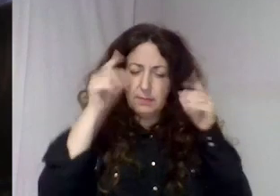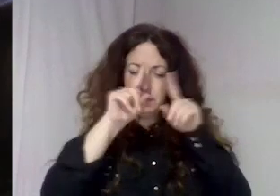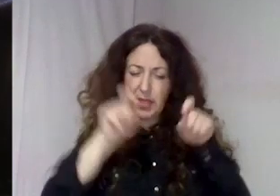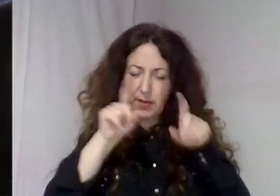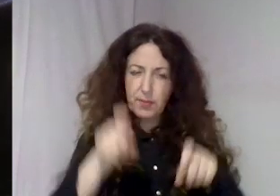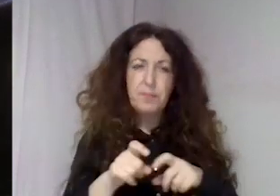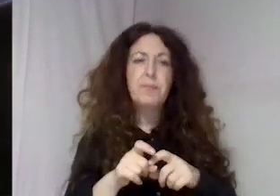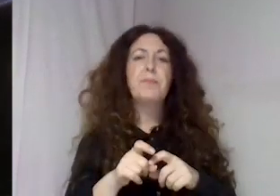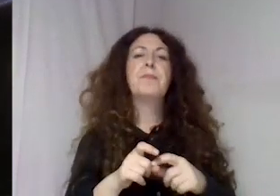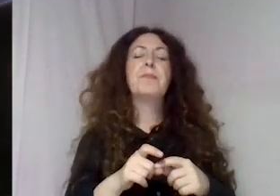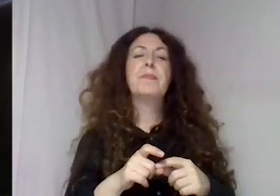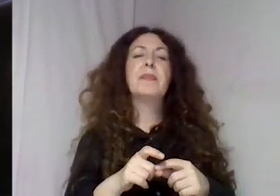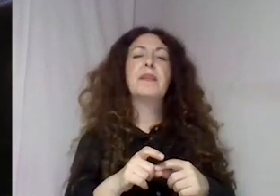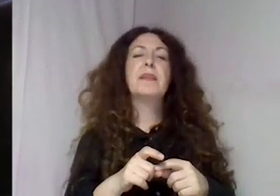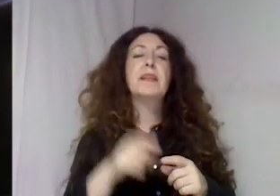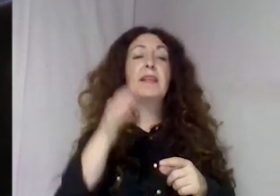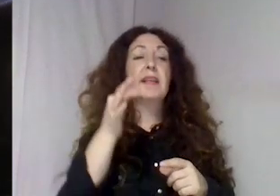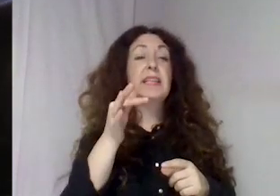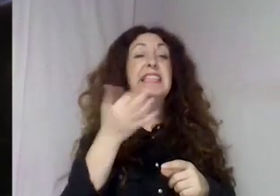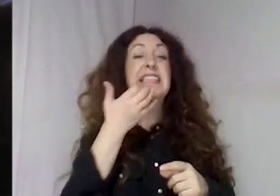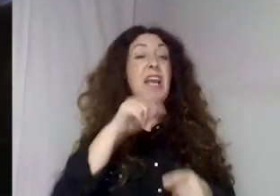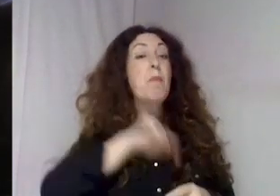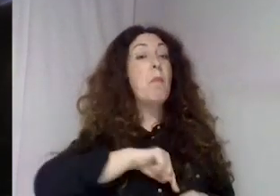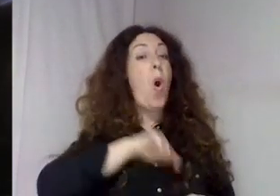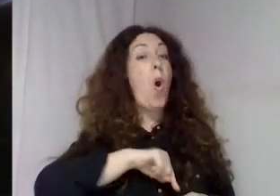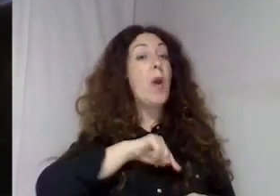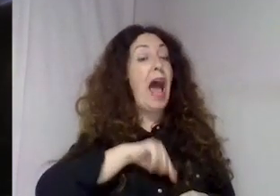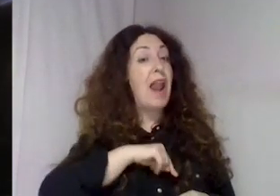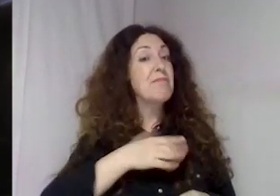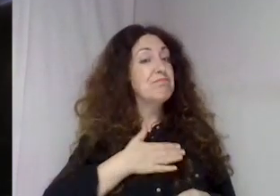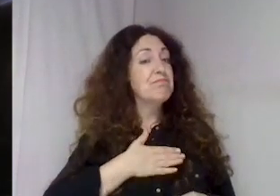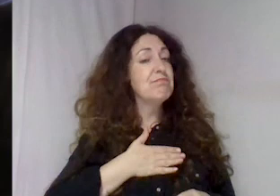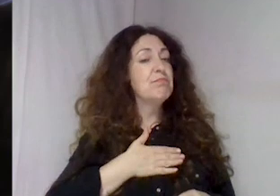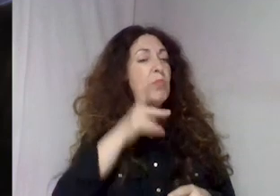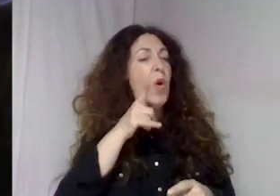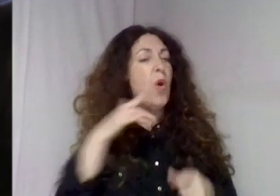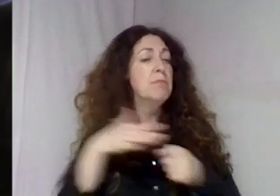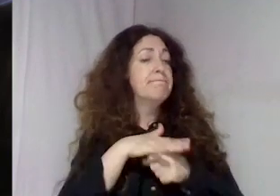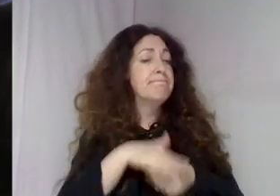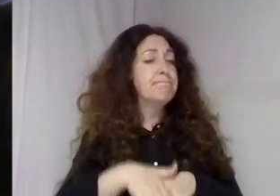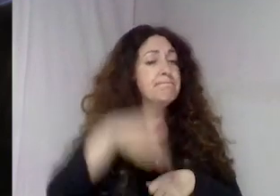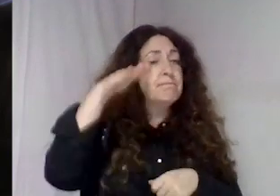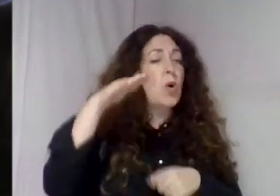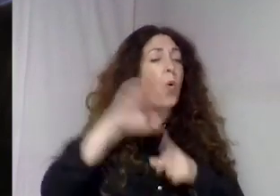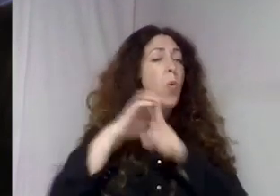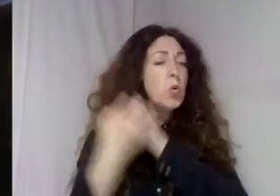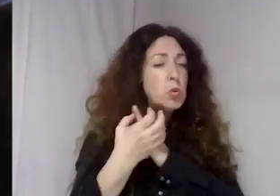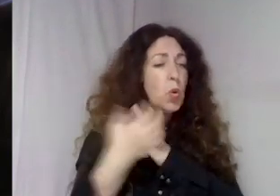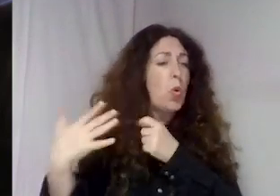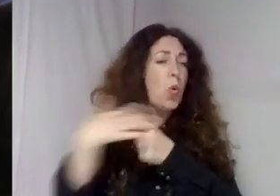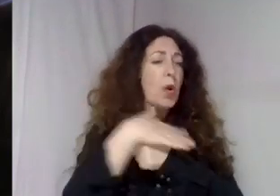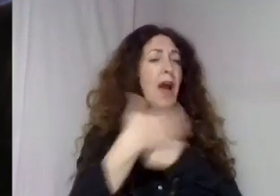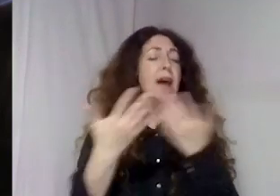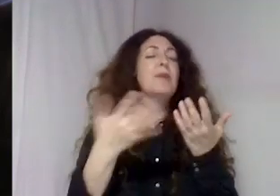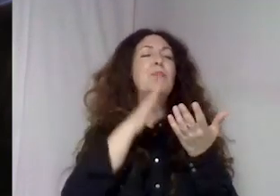requiere, porque aquí alguien ha hablado, ¿no?, incluso que son problemas mentales. Hoy ya sabemos por la psiquiatría que no, que son problemas de comportamiento,